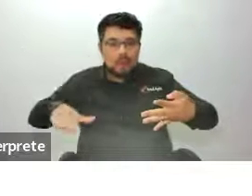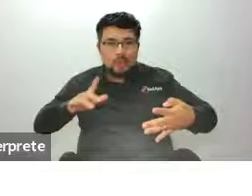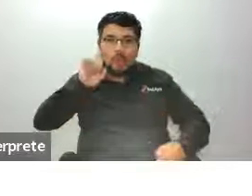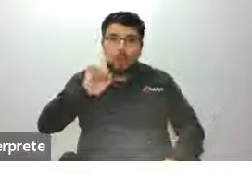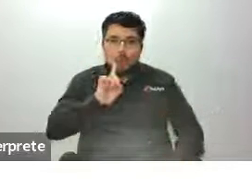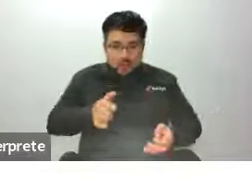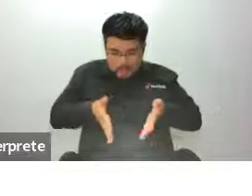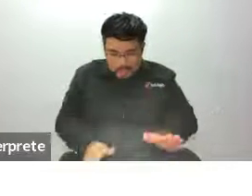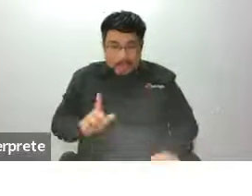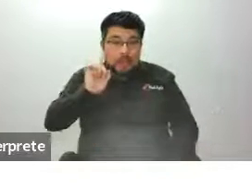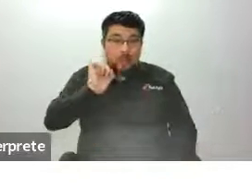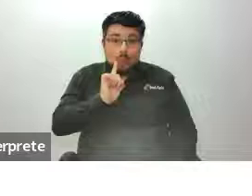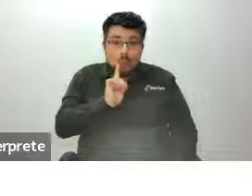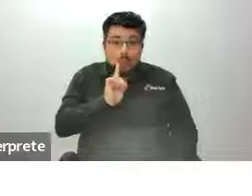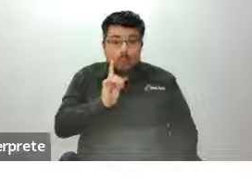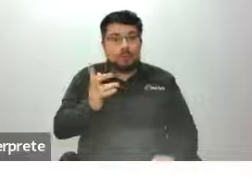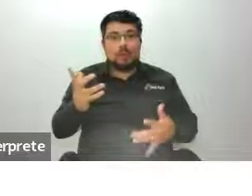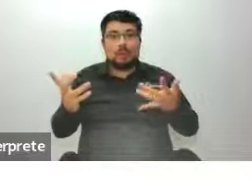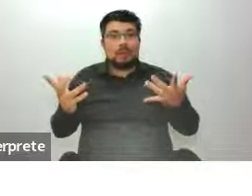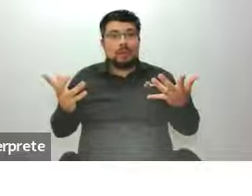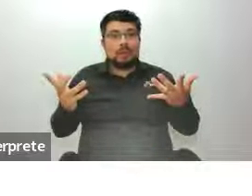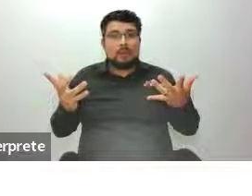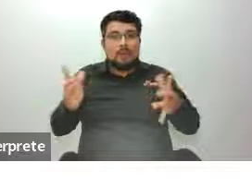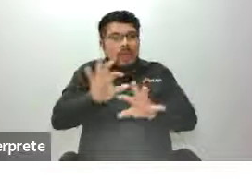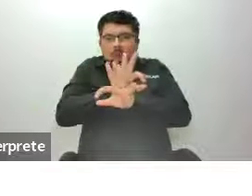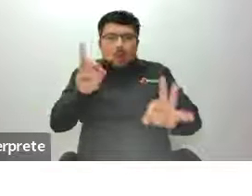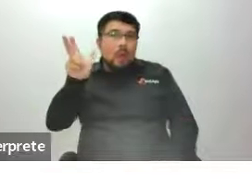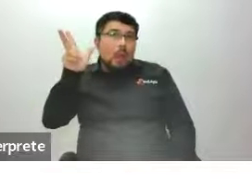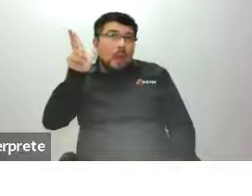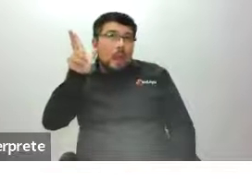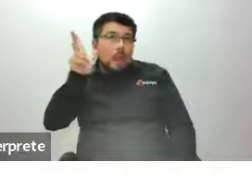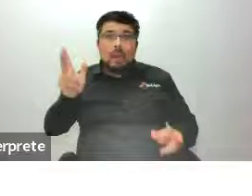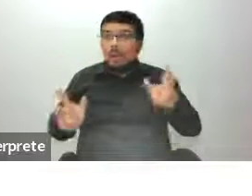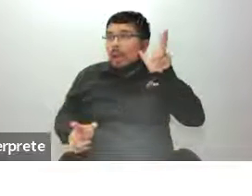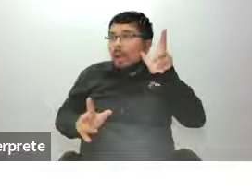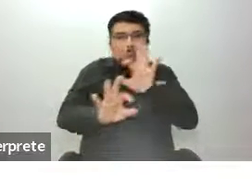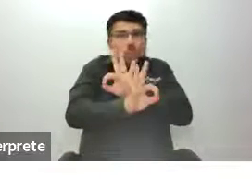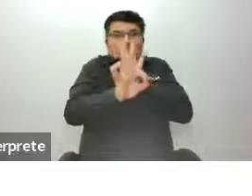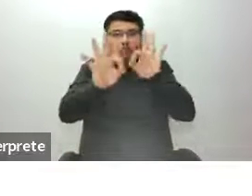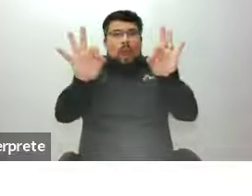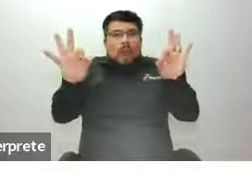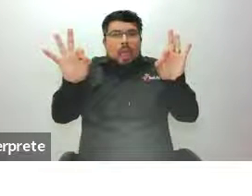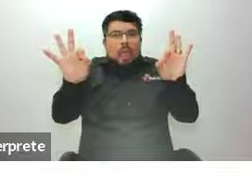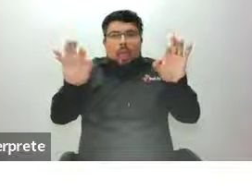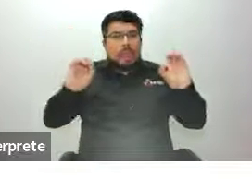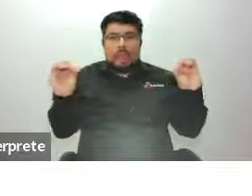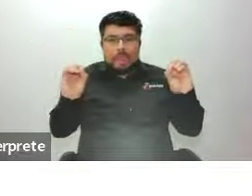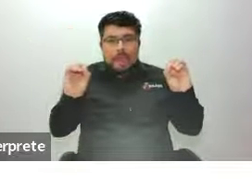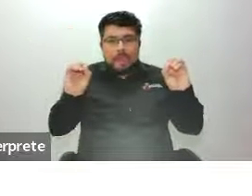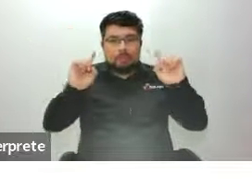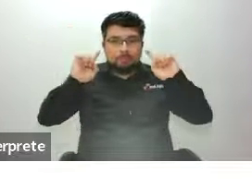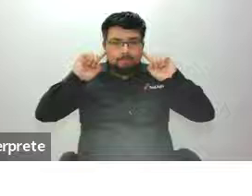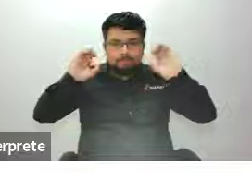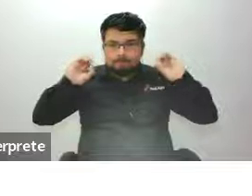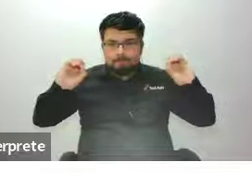tenido posibilidad de escuchar algún tipo de sonido, sus dificultades para